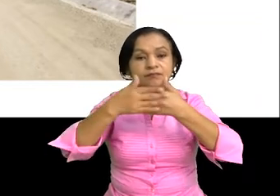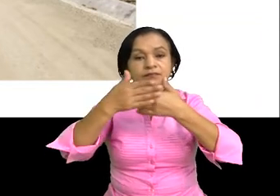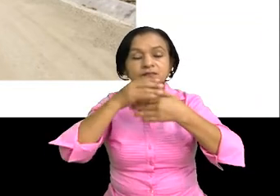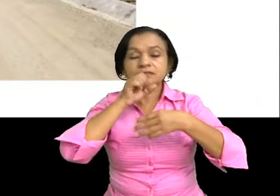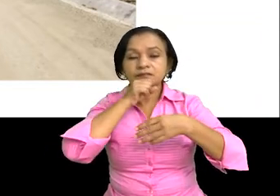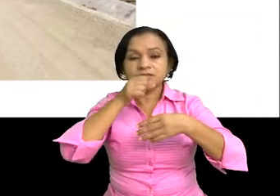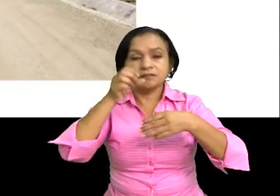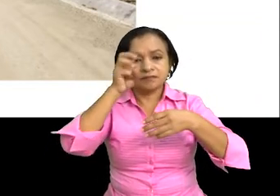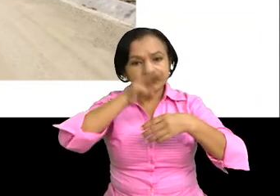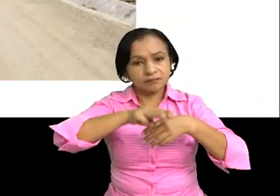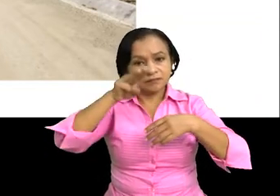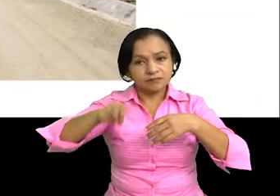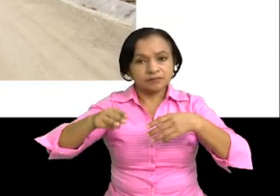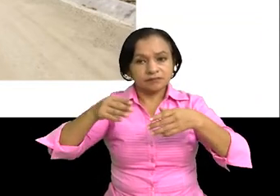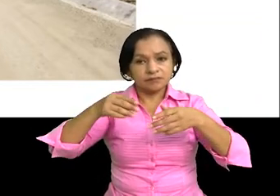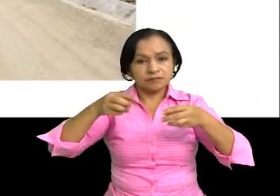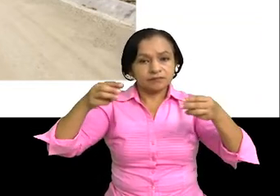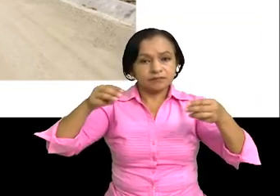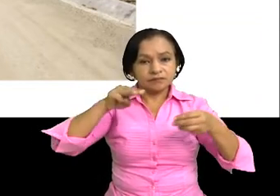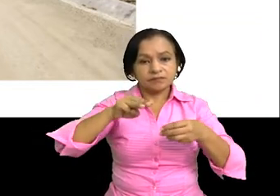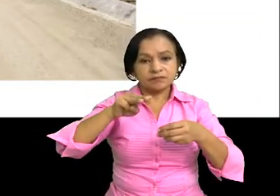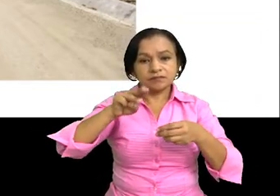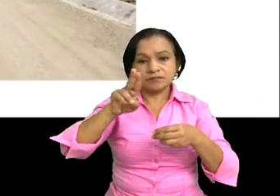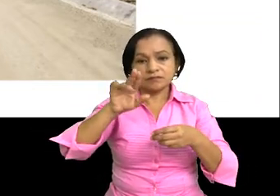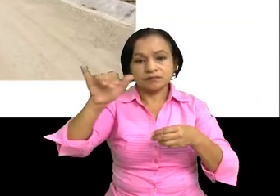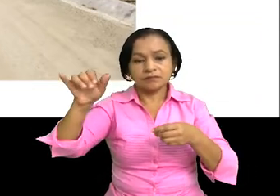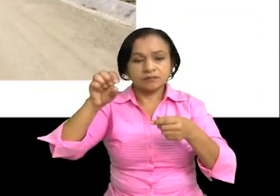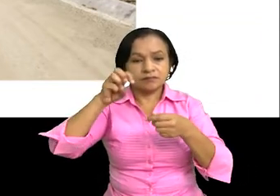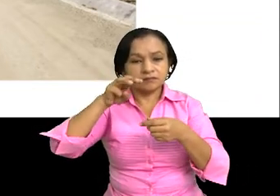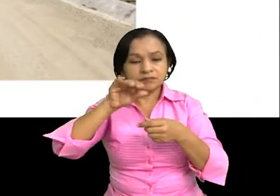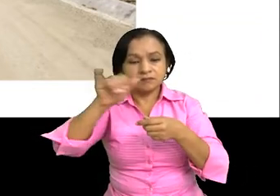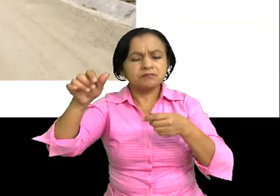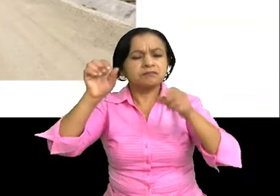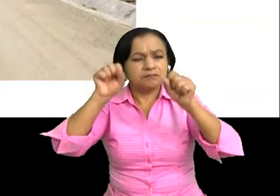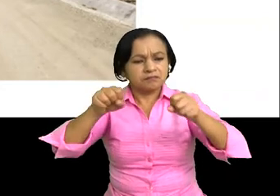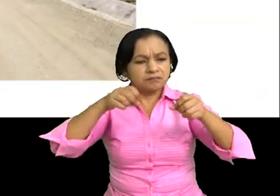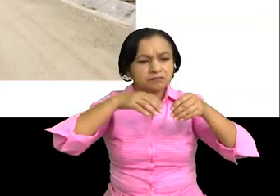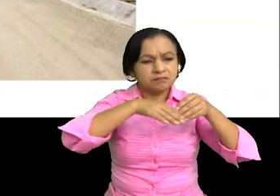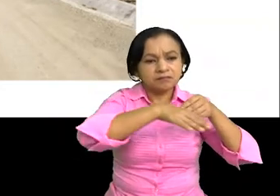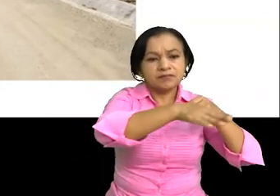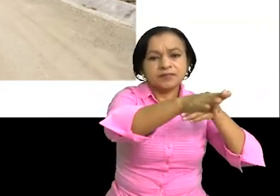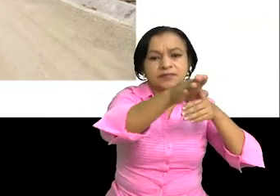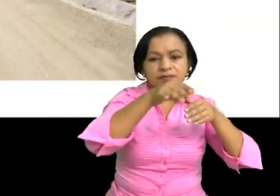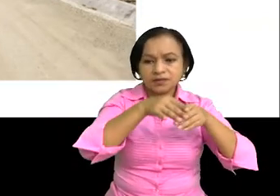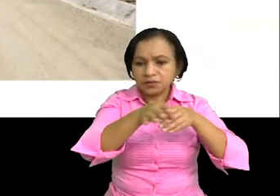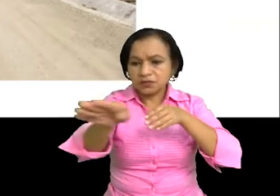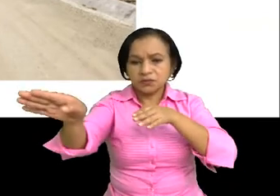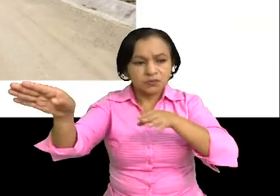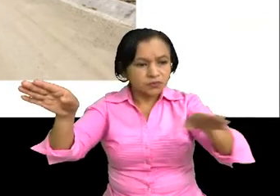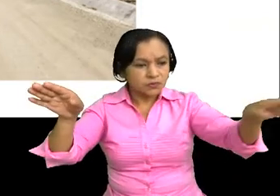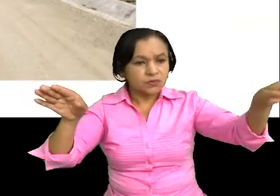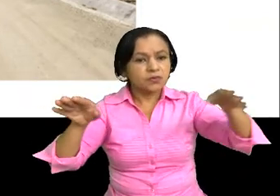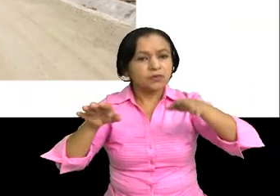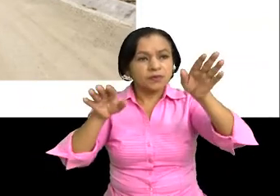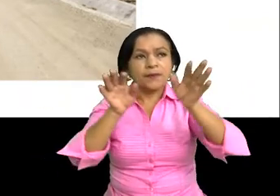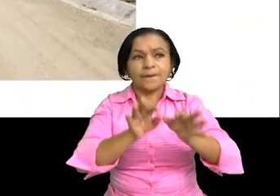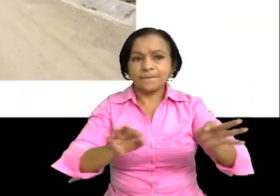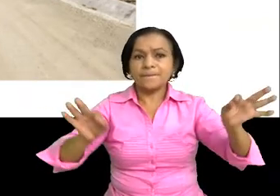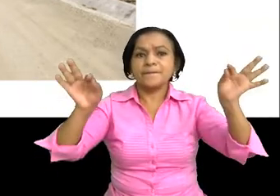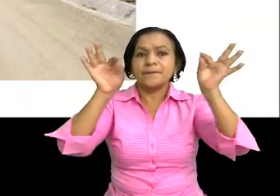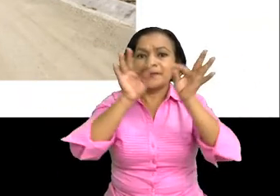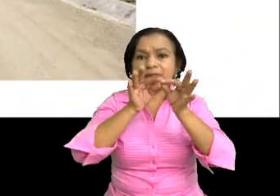En excelente y si condición. Quieren salir hacia Muy, ahí nomás se van de San Isidro a Muy. Es decir, es un tramo muy